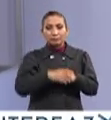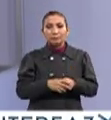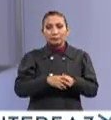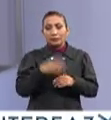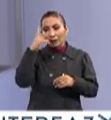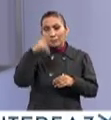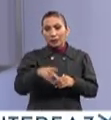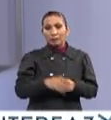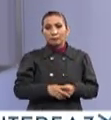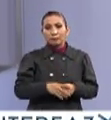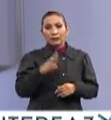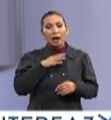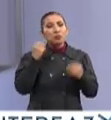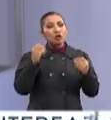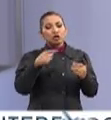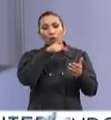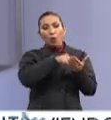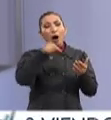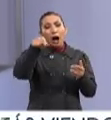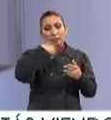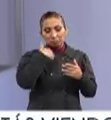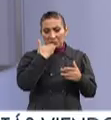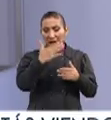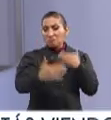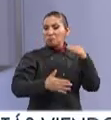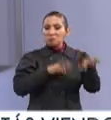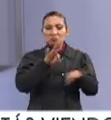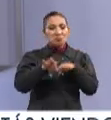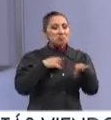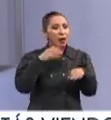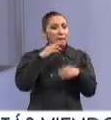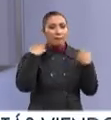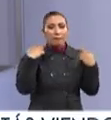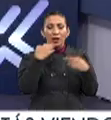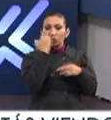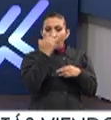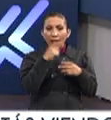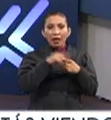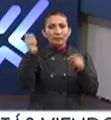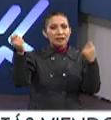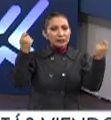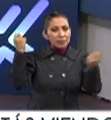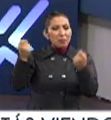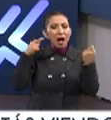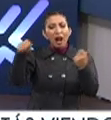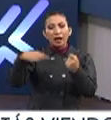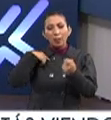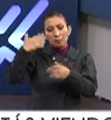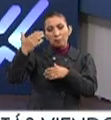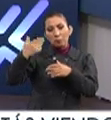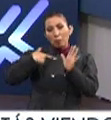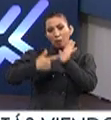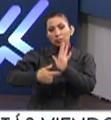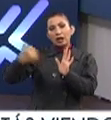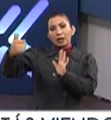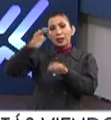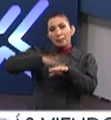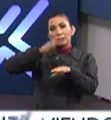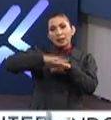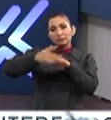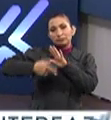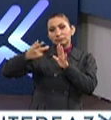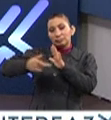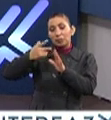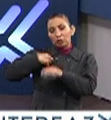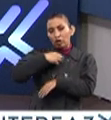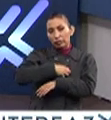de nuestro país. Hay muchas instancias que lo están logrando, muchas escuelas, muchos festivales, lo están programando con cada vez mayor frecuencia,